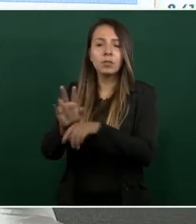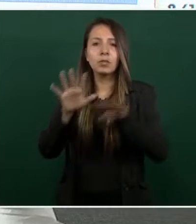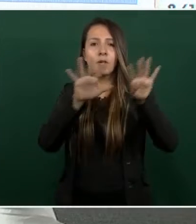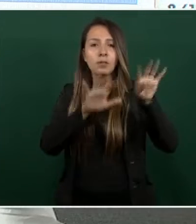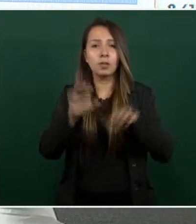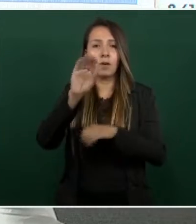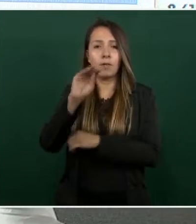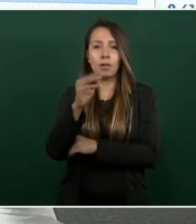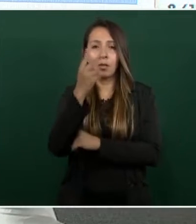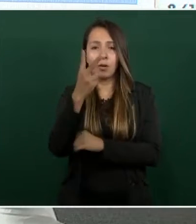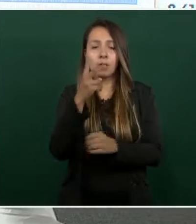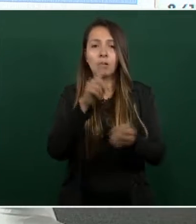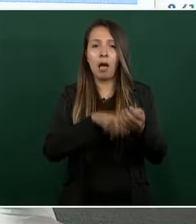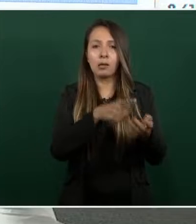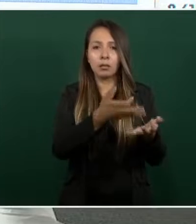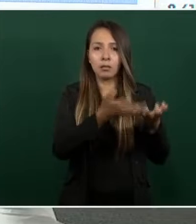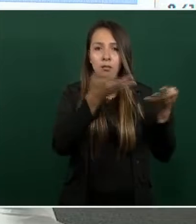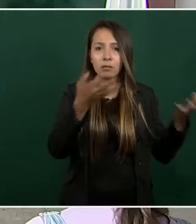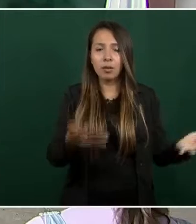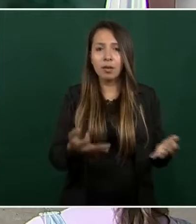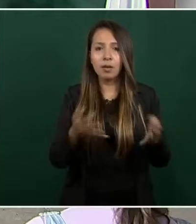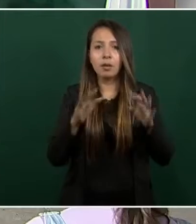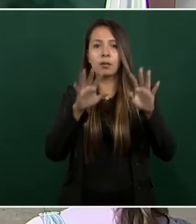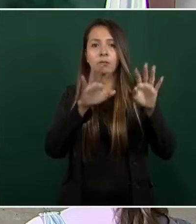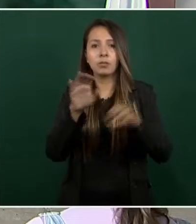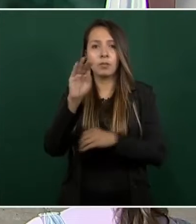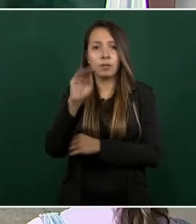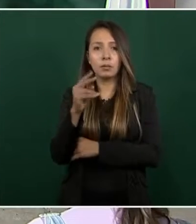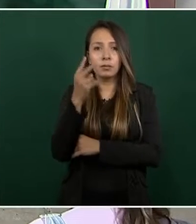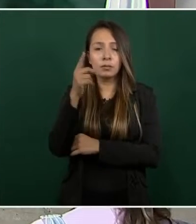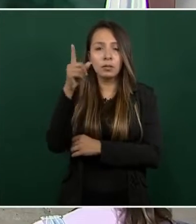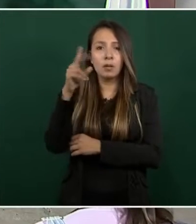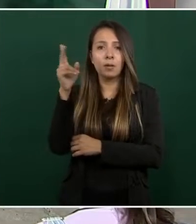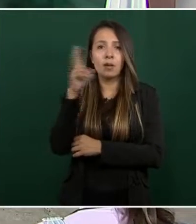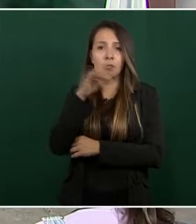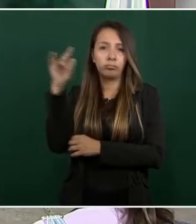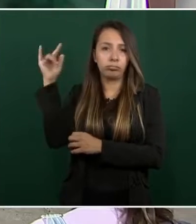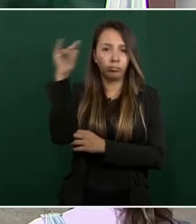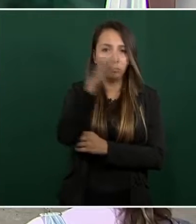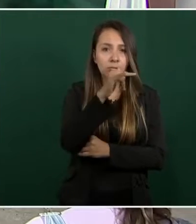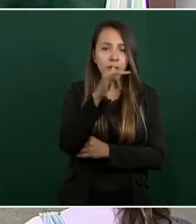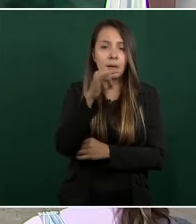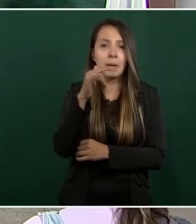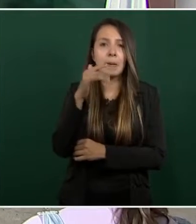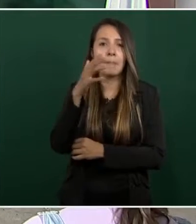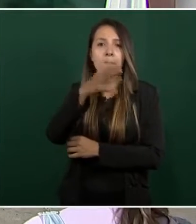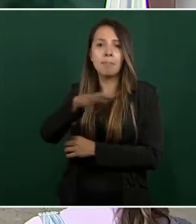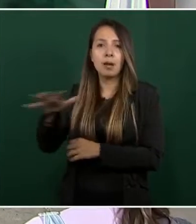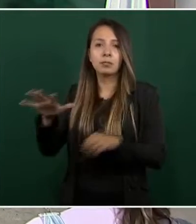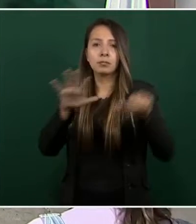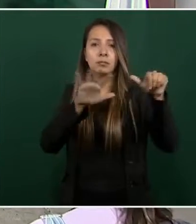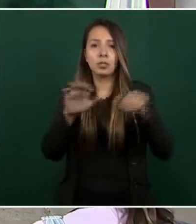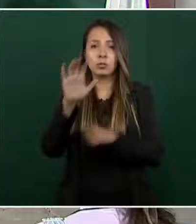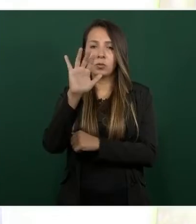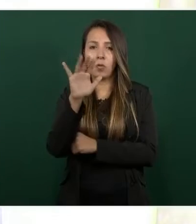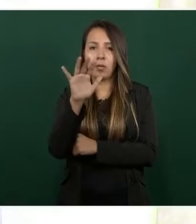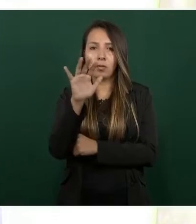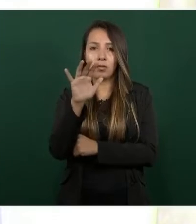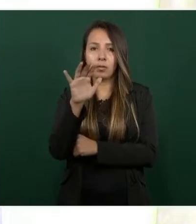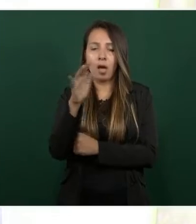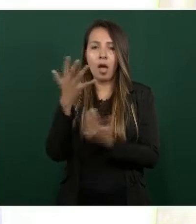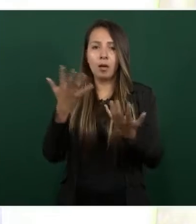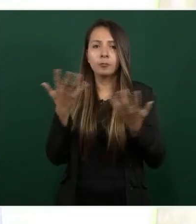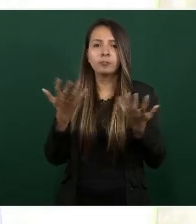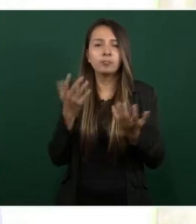operaciones en tierra, 933 operaciones en el aire y en el mar, 650 operaciones. ¿Qué es lo que se aseguró?